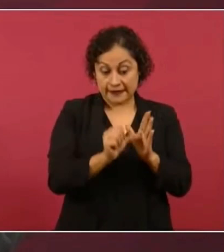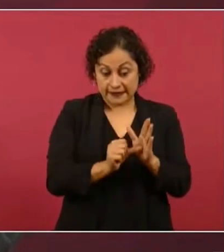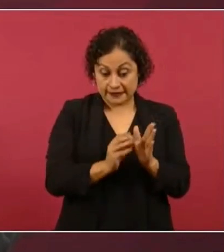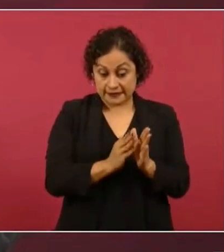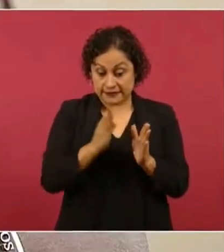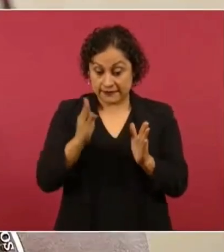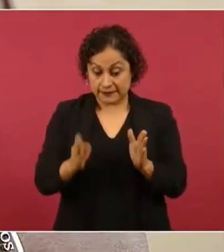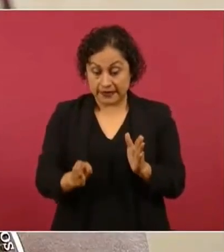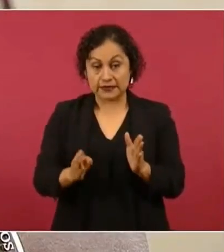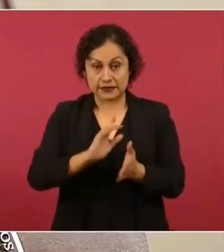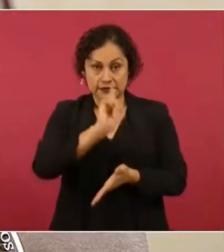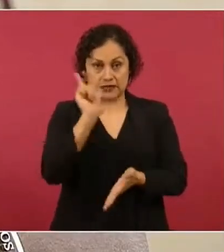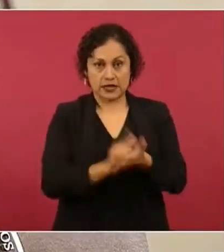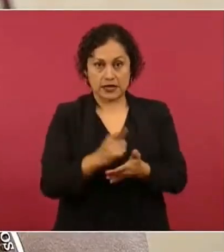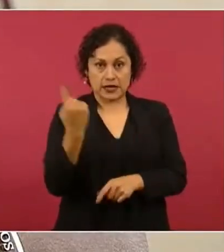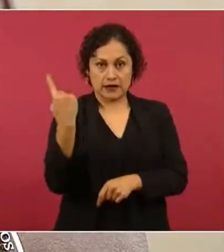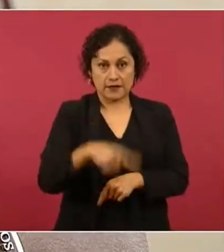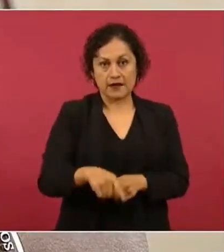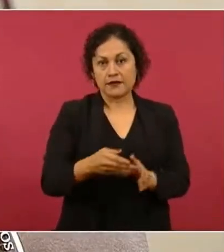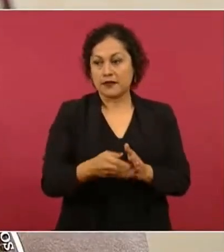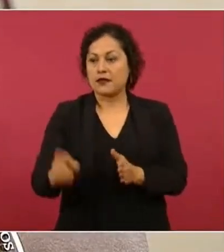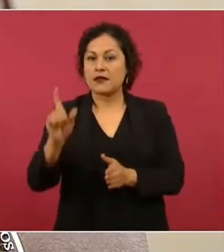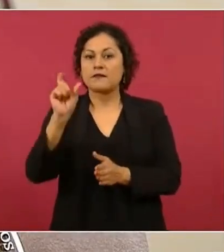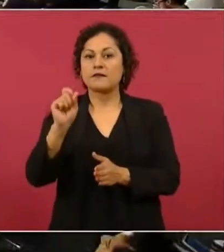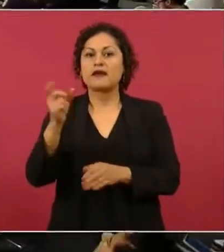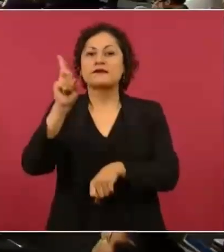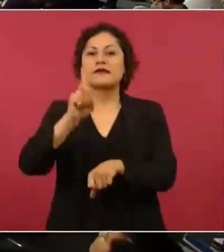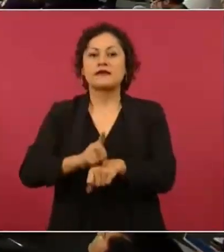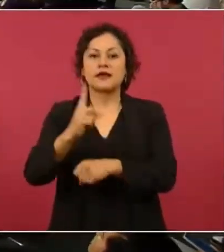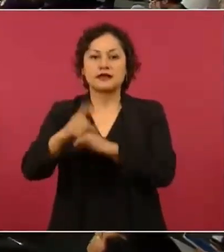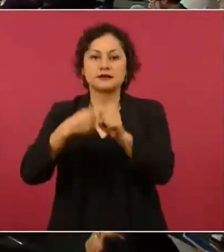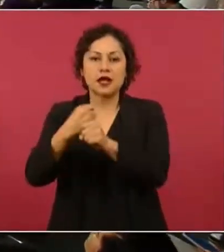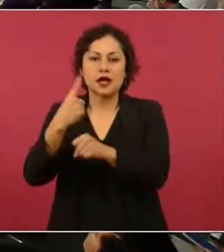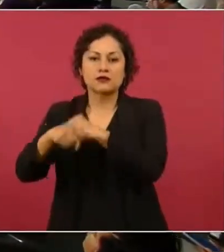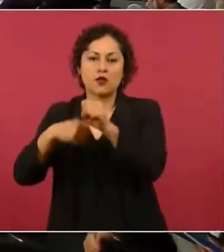legales y 20 días por año. ¿Qué pasaría si...